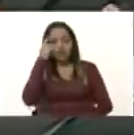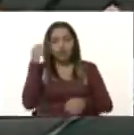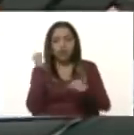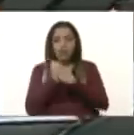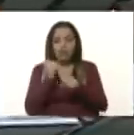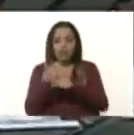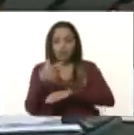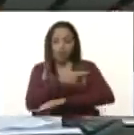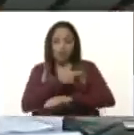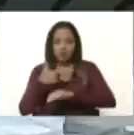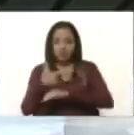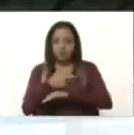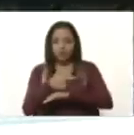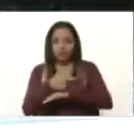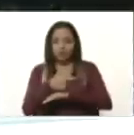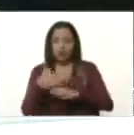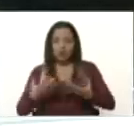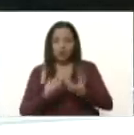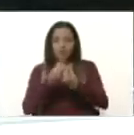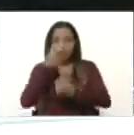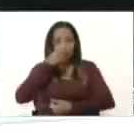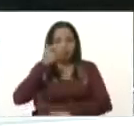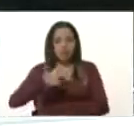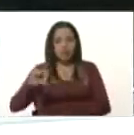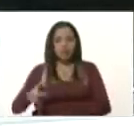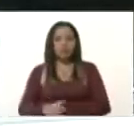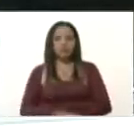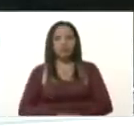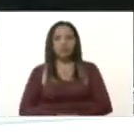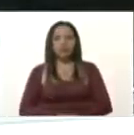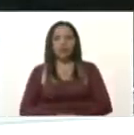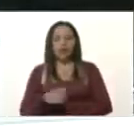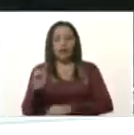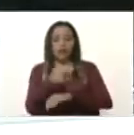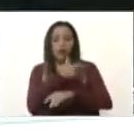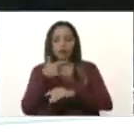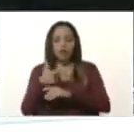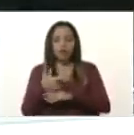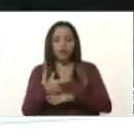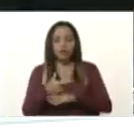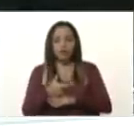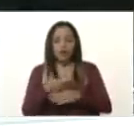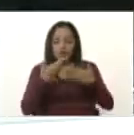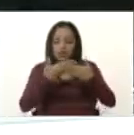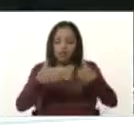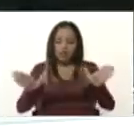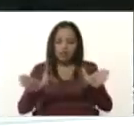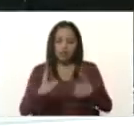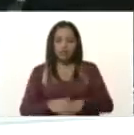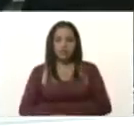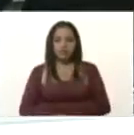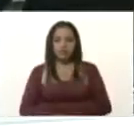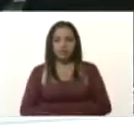gobierno junto al pueblo. De gobierno de puertas abiertas se llama esto.